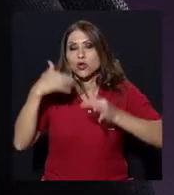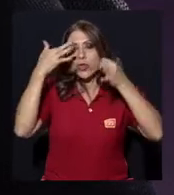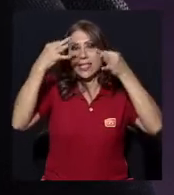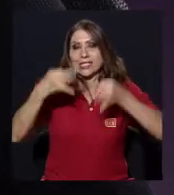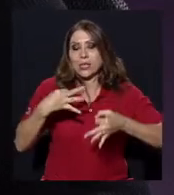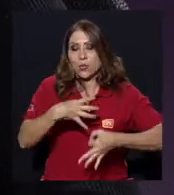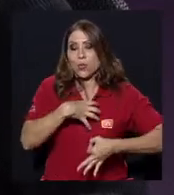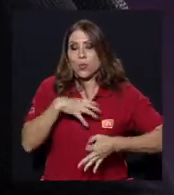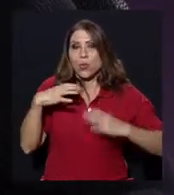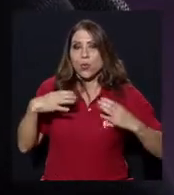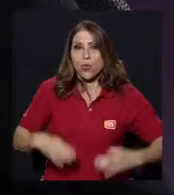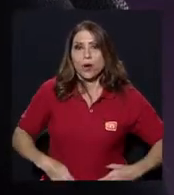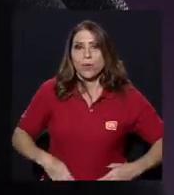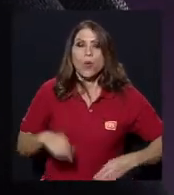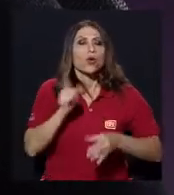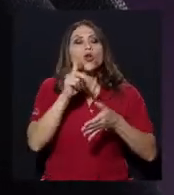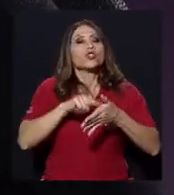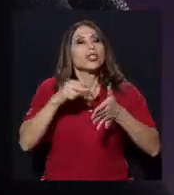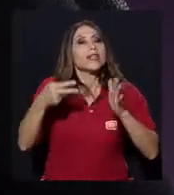que yo me voy a volver